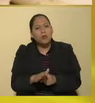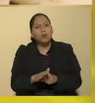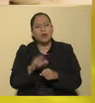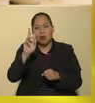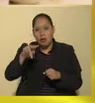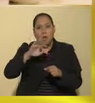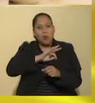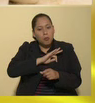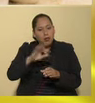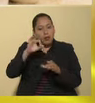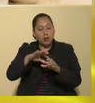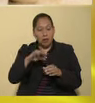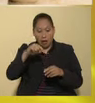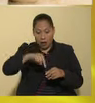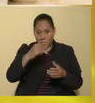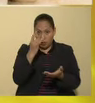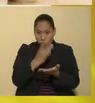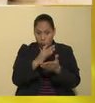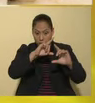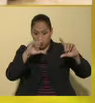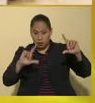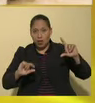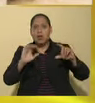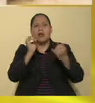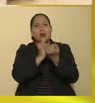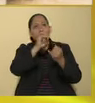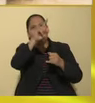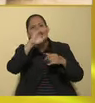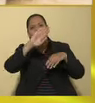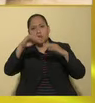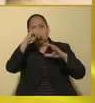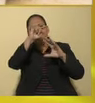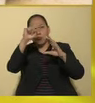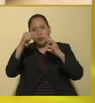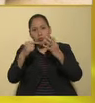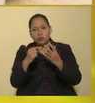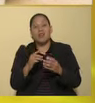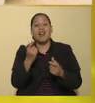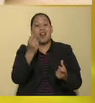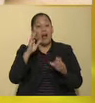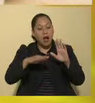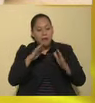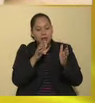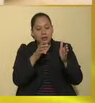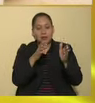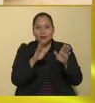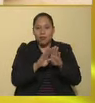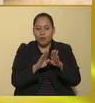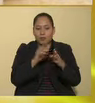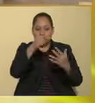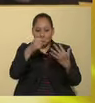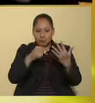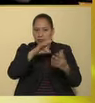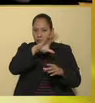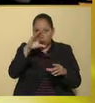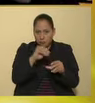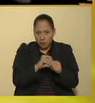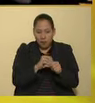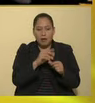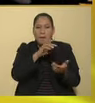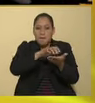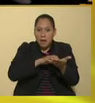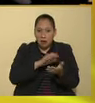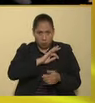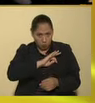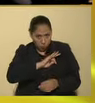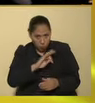lo hagan, no solo aquí en territorio nacional, sino en otras partes del mundo? Porque a veces hay paquetes muy económicos. Sí. ¿Y si es conveniente comprar